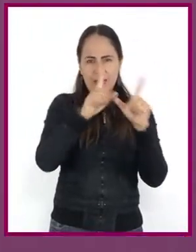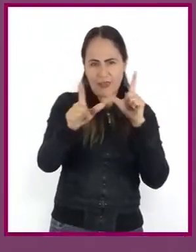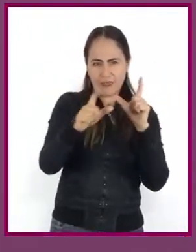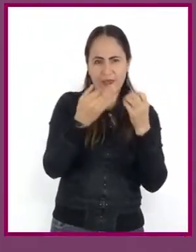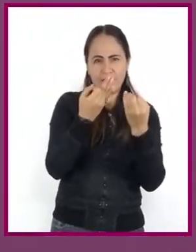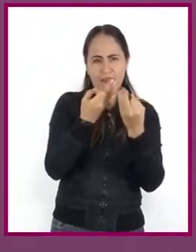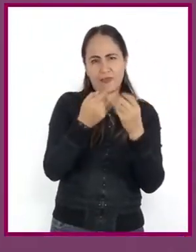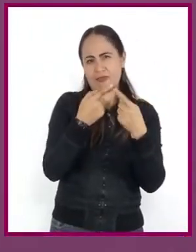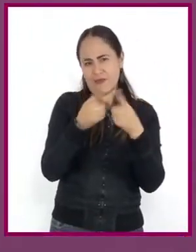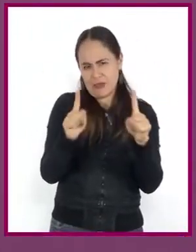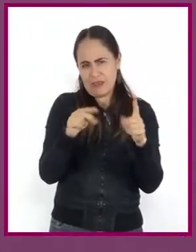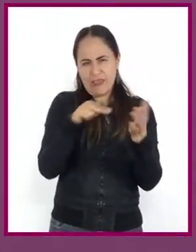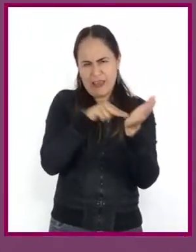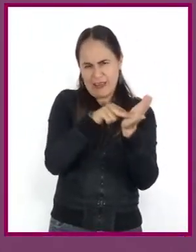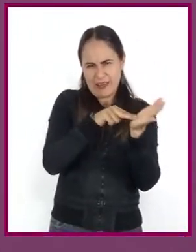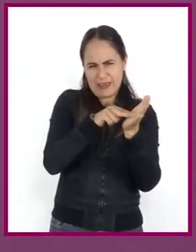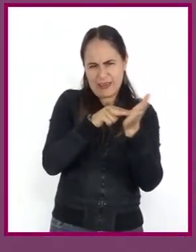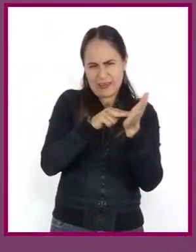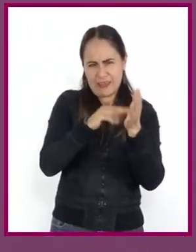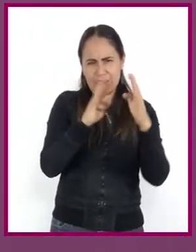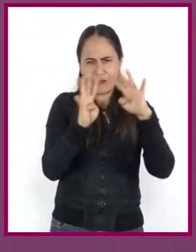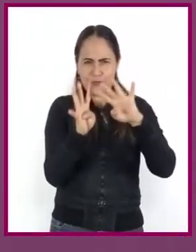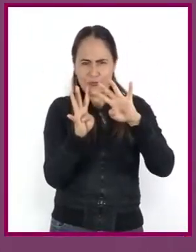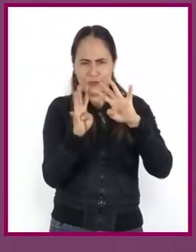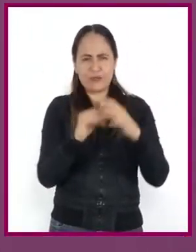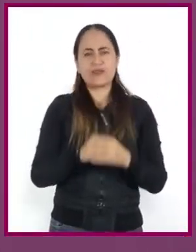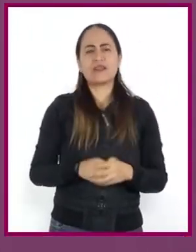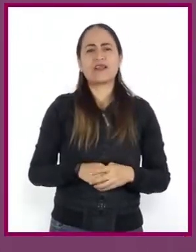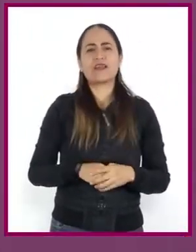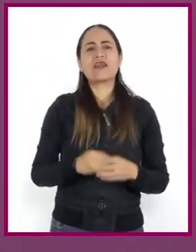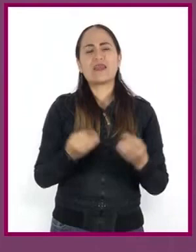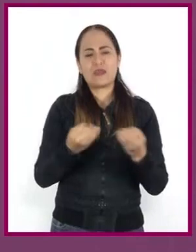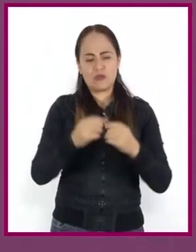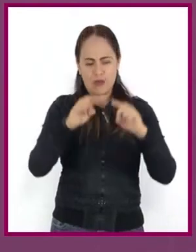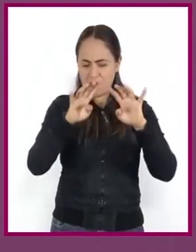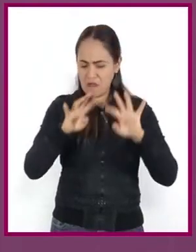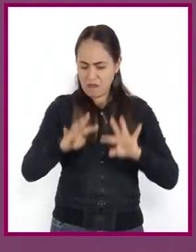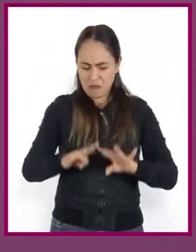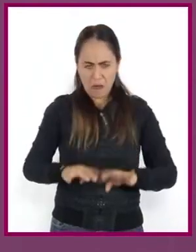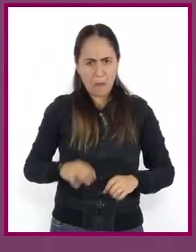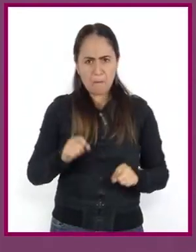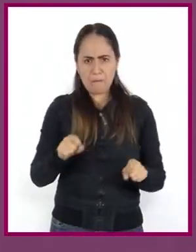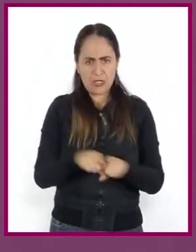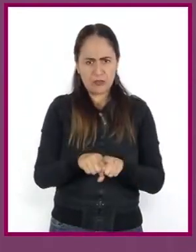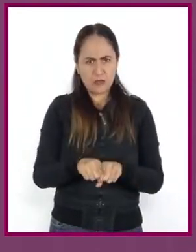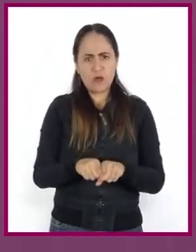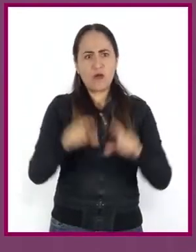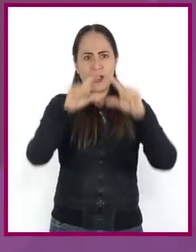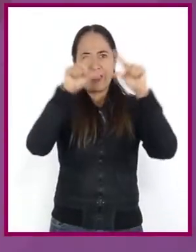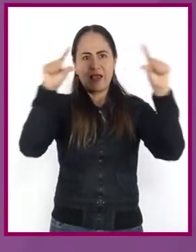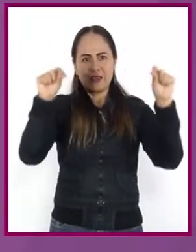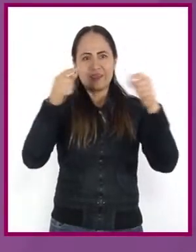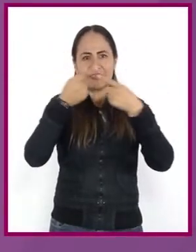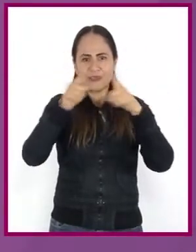está en negritas o cursivas, sobresale del contenido en general. Veamos este